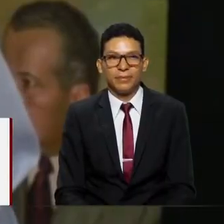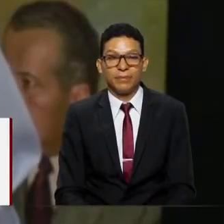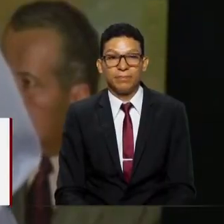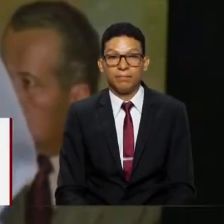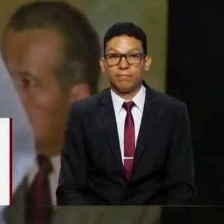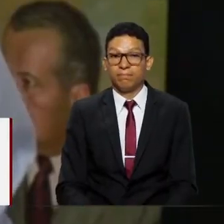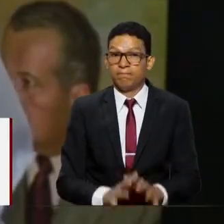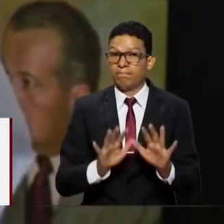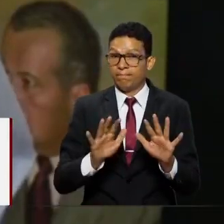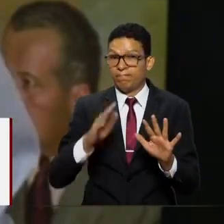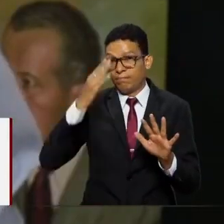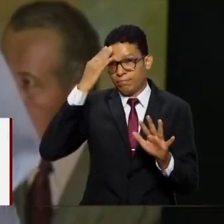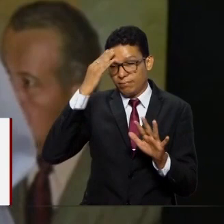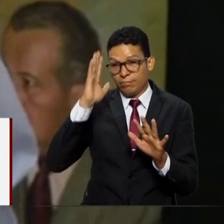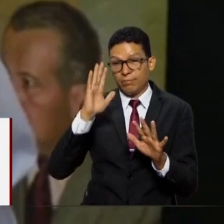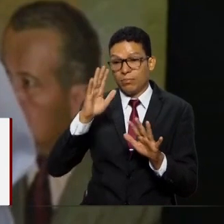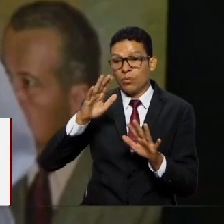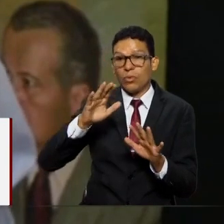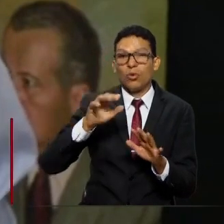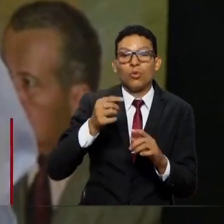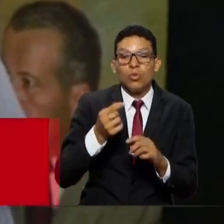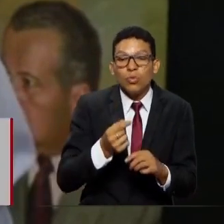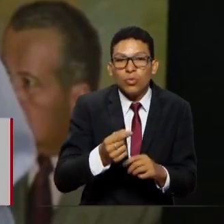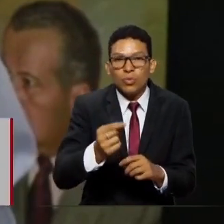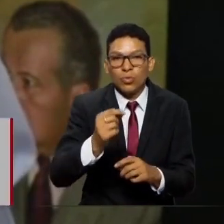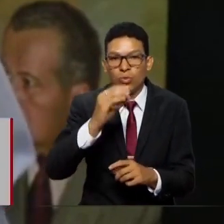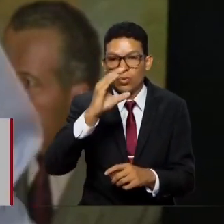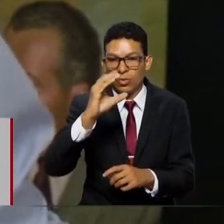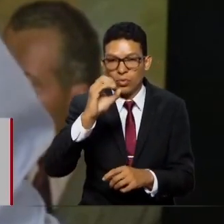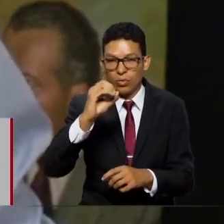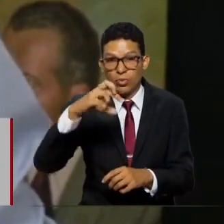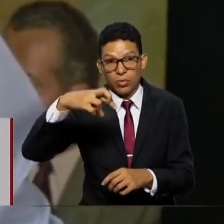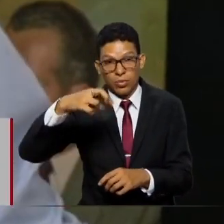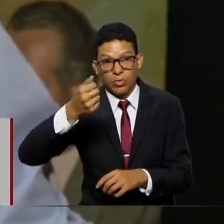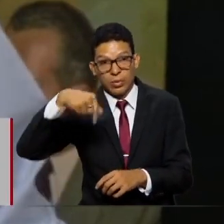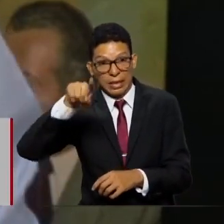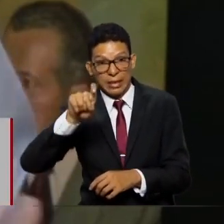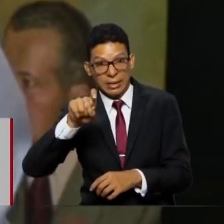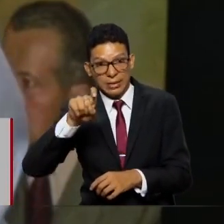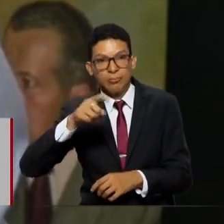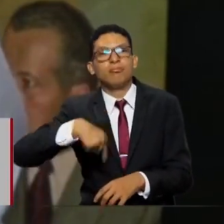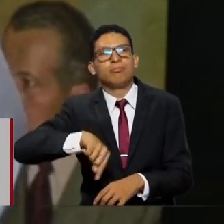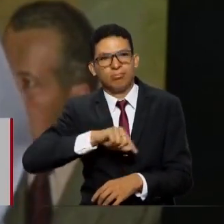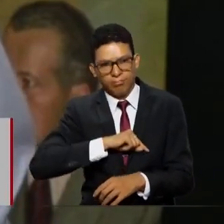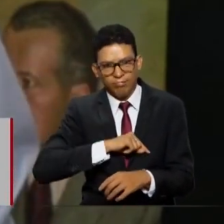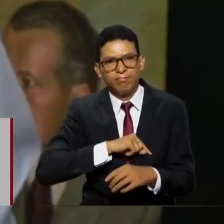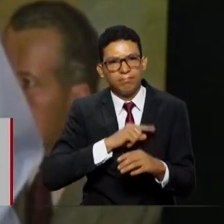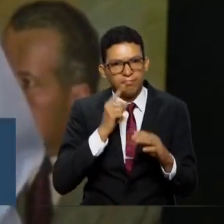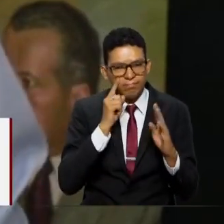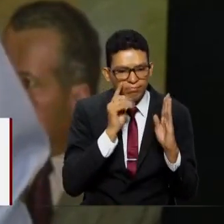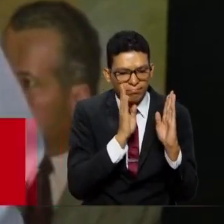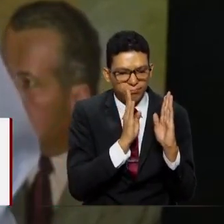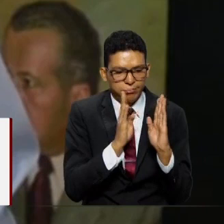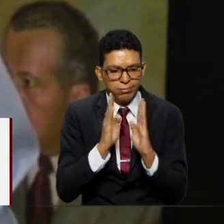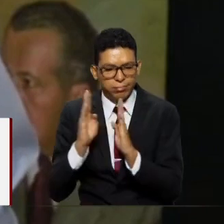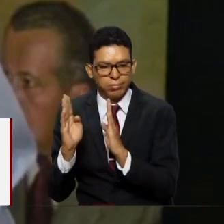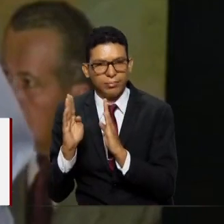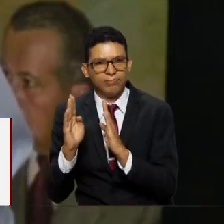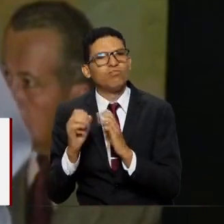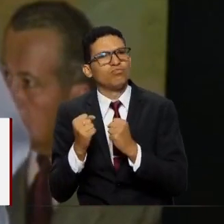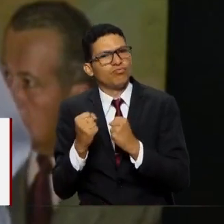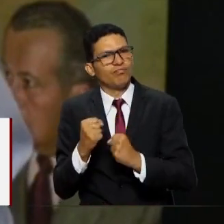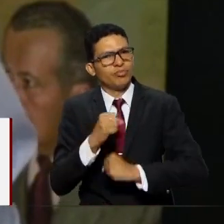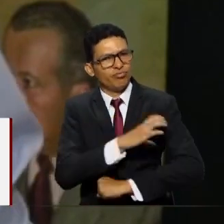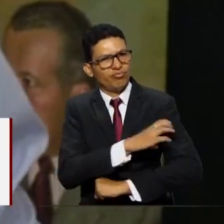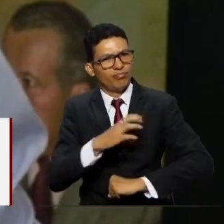No solamente de cara a lo que va a suceder en la COP16, sino para que tengamos una ruta articulada para que empoderemos a los niños